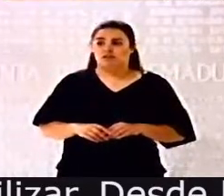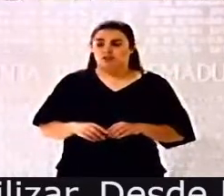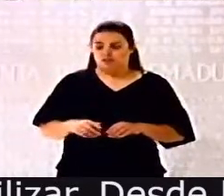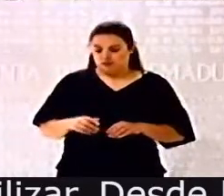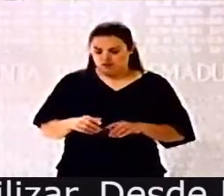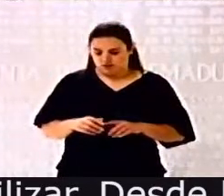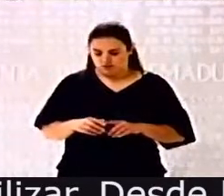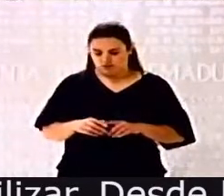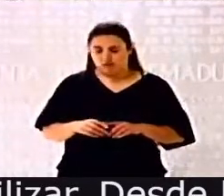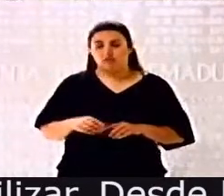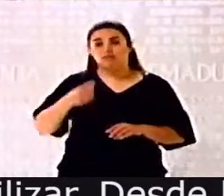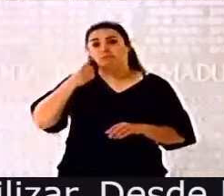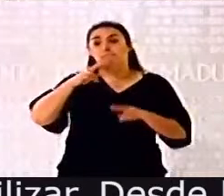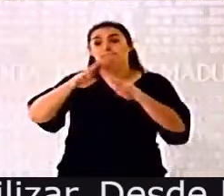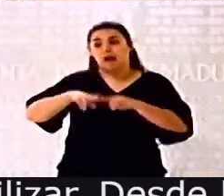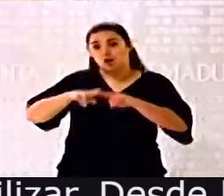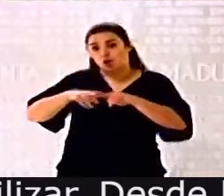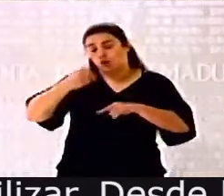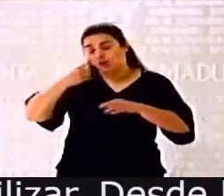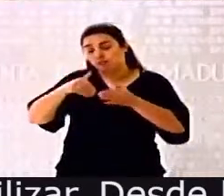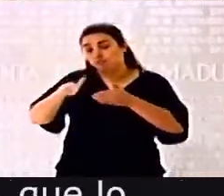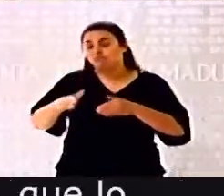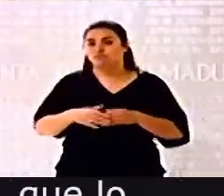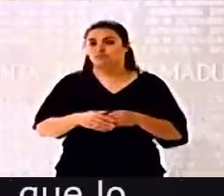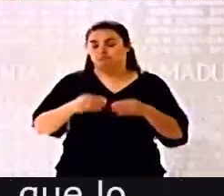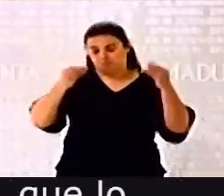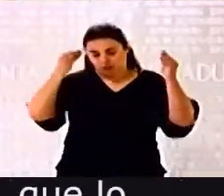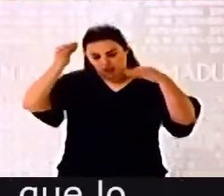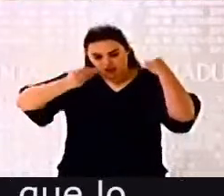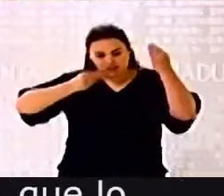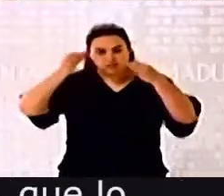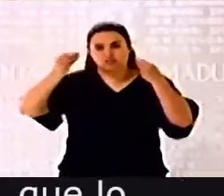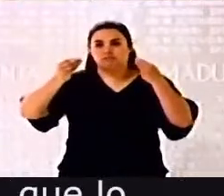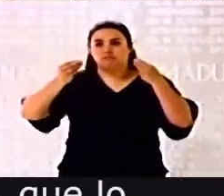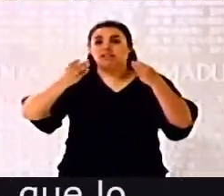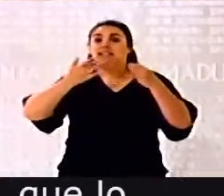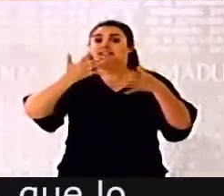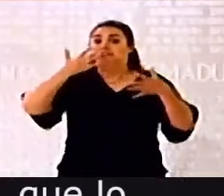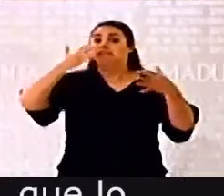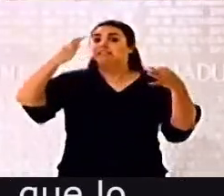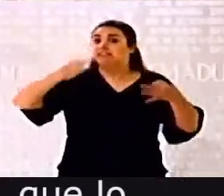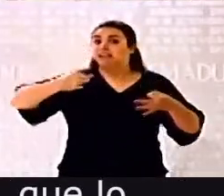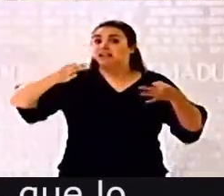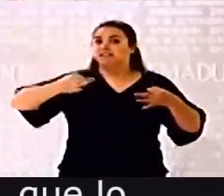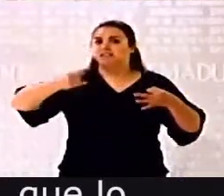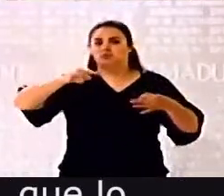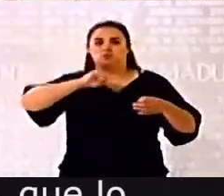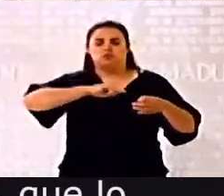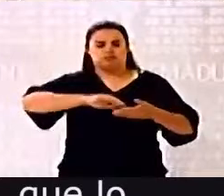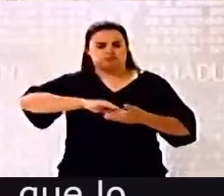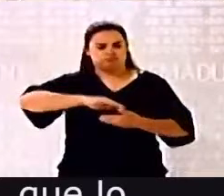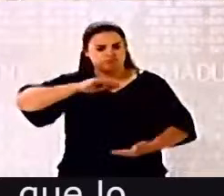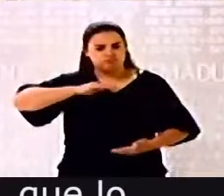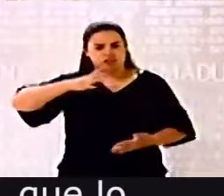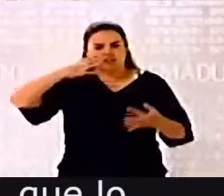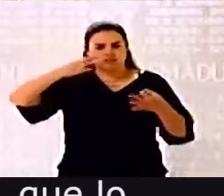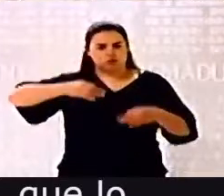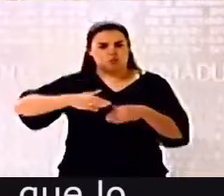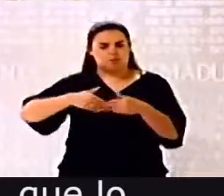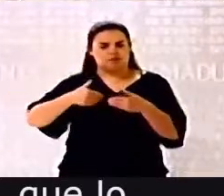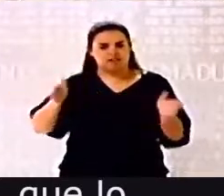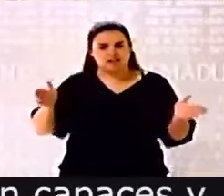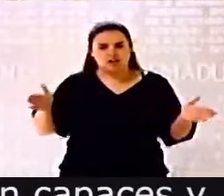que lo valoren, que lo mediten y, si creen que se sienten capaces y seguros para